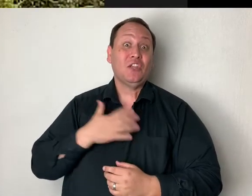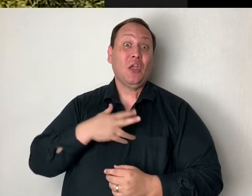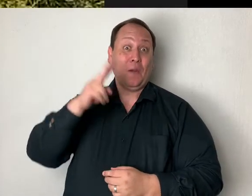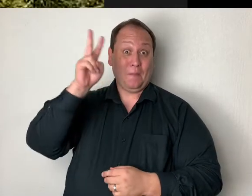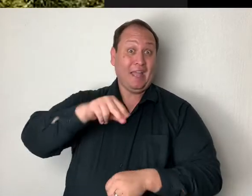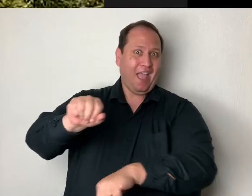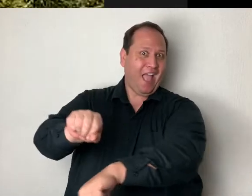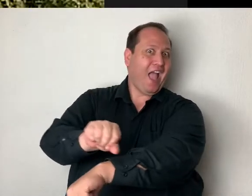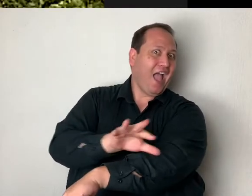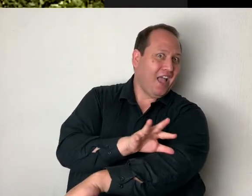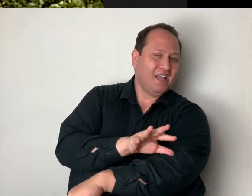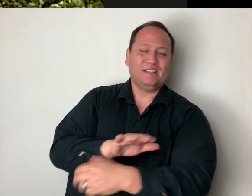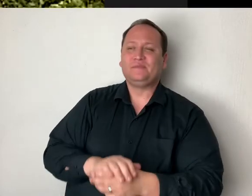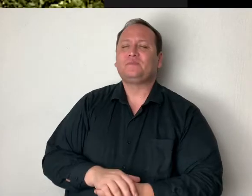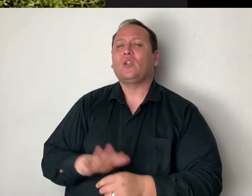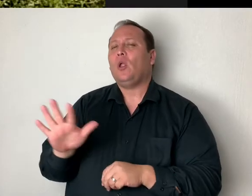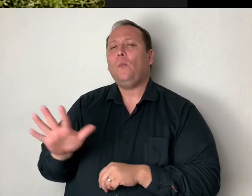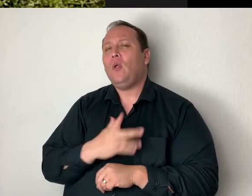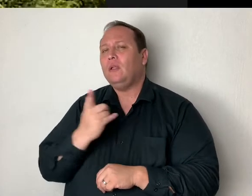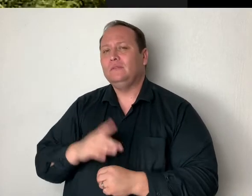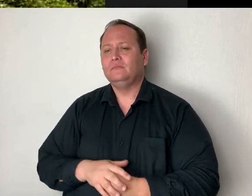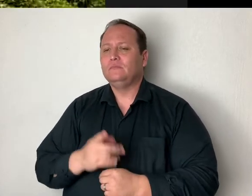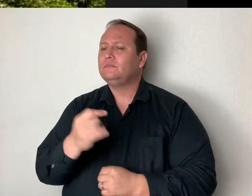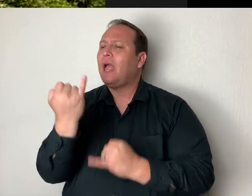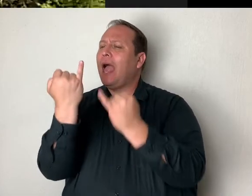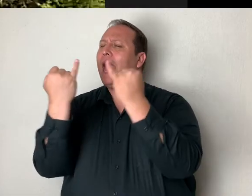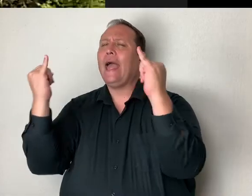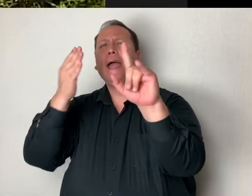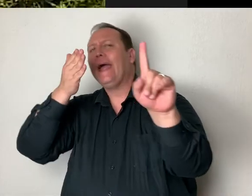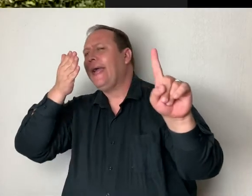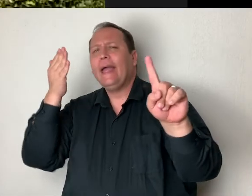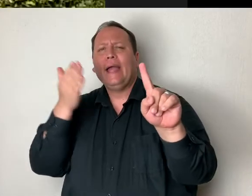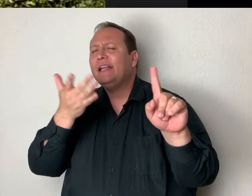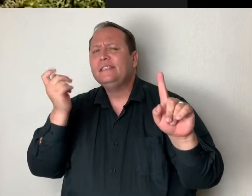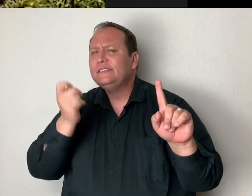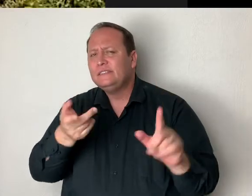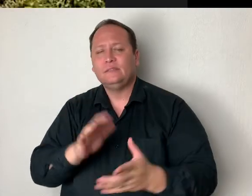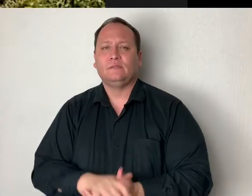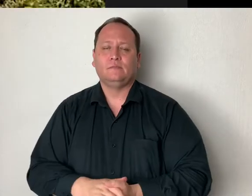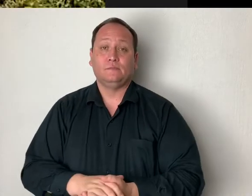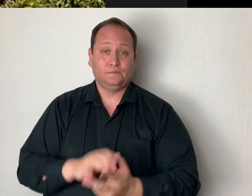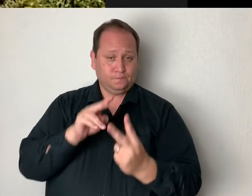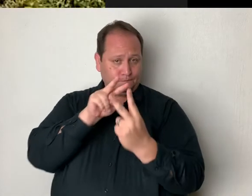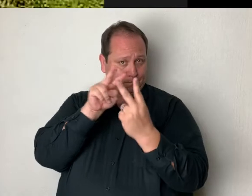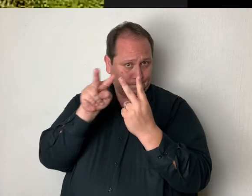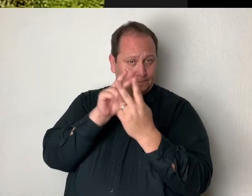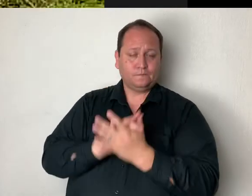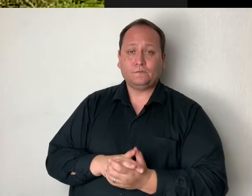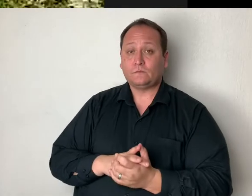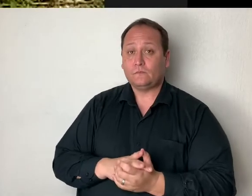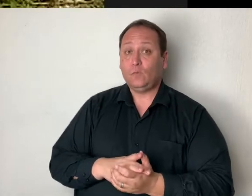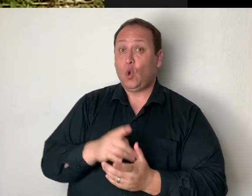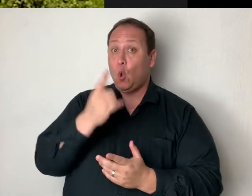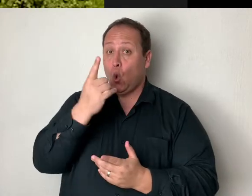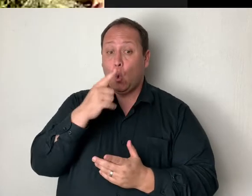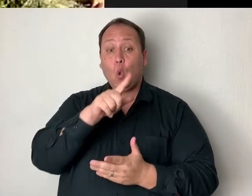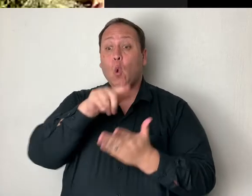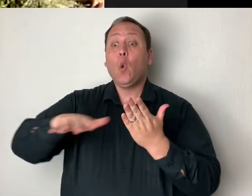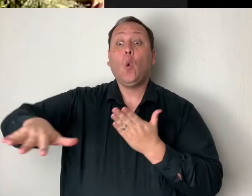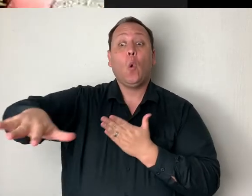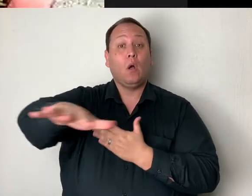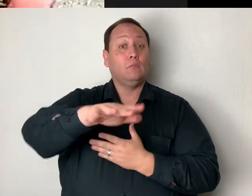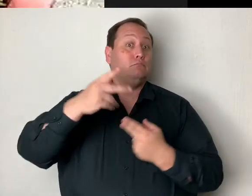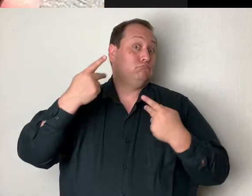el propósito del jardín tiene dos, ¿no? Es crear un espacio donde la gente pueda